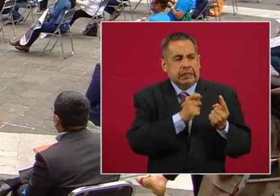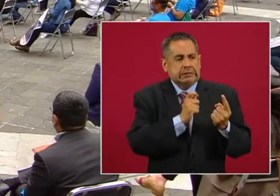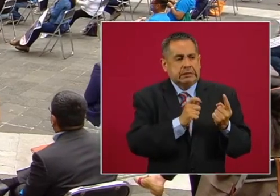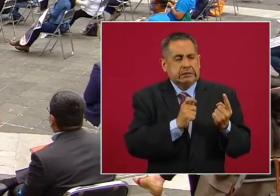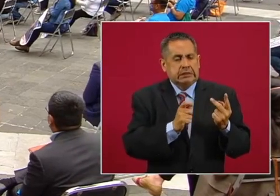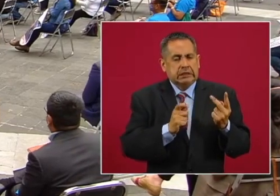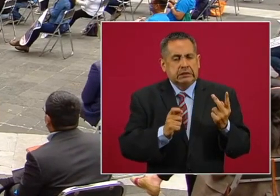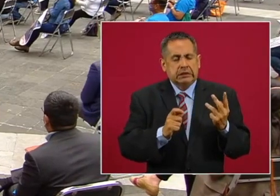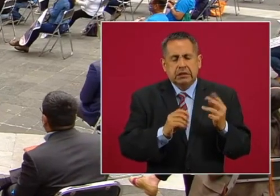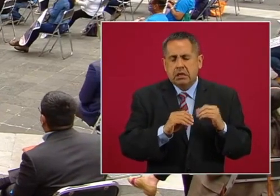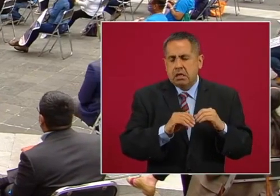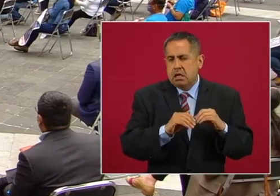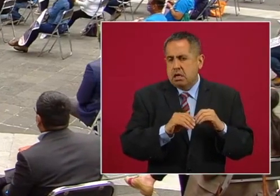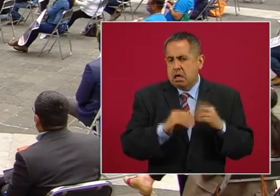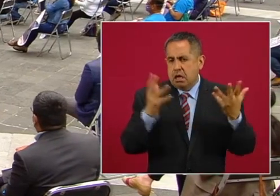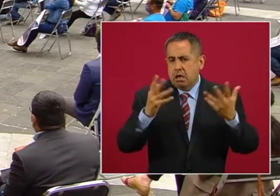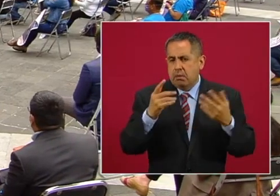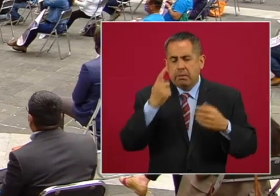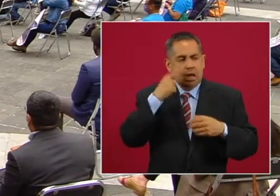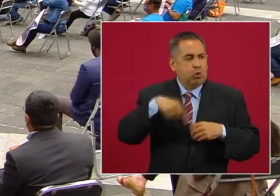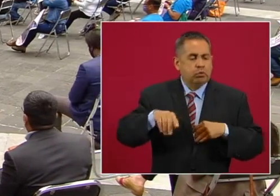que se conozca